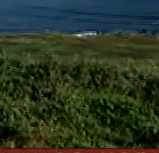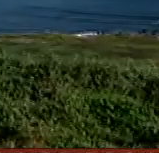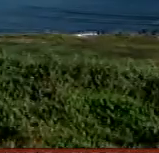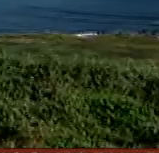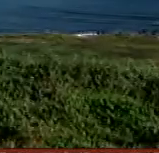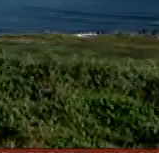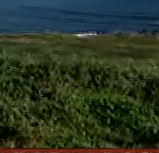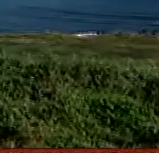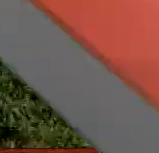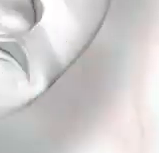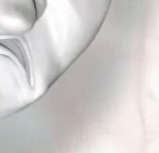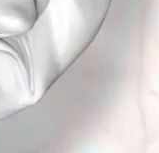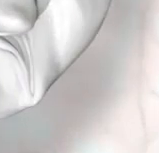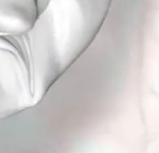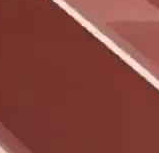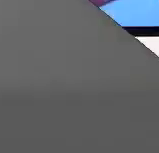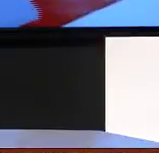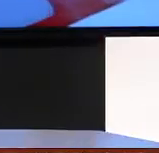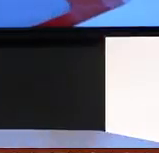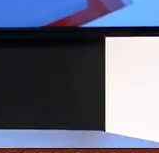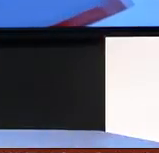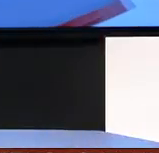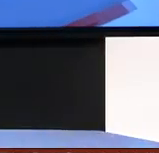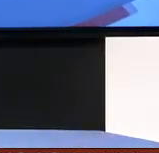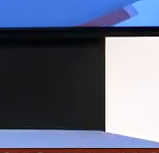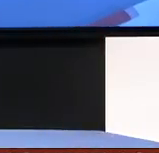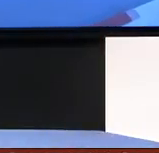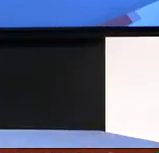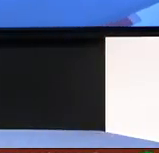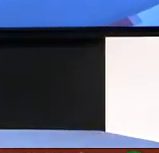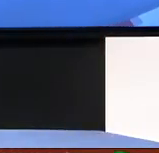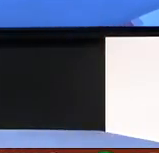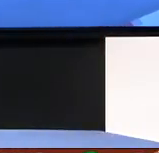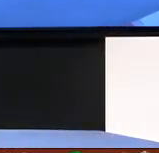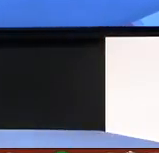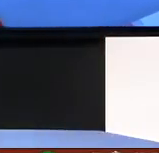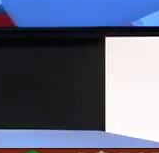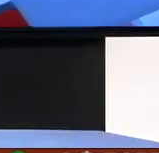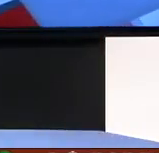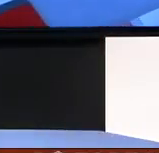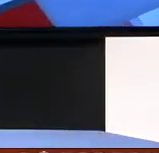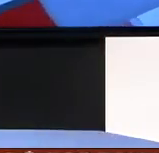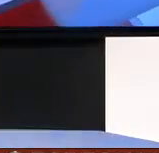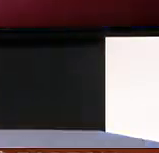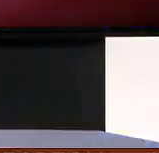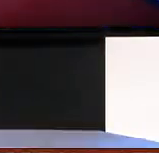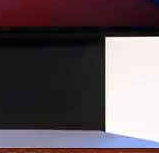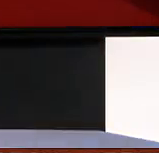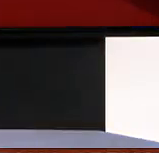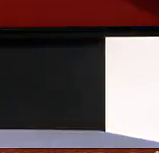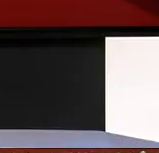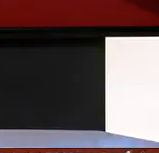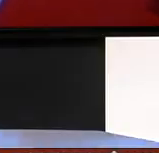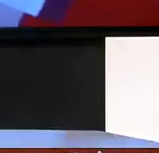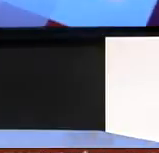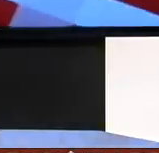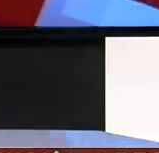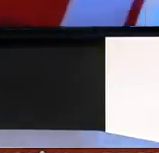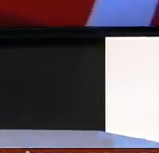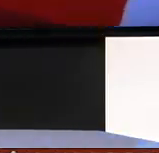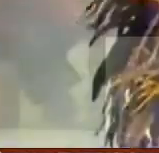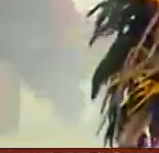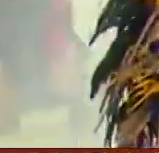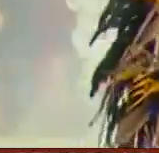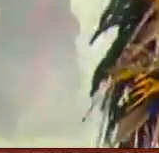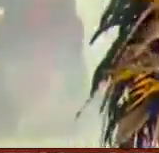Enríquez González. Y en las inmediaciones de la zona arqueológica de Teotihuacán se impuso el récord Guinness de la